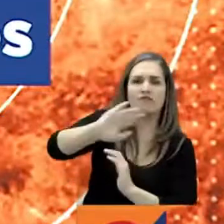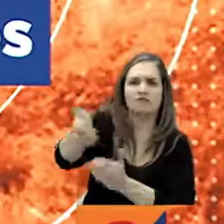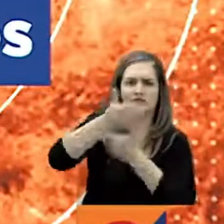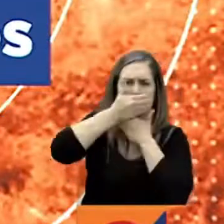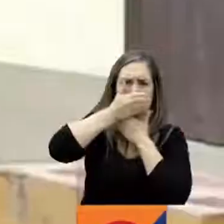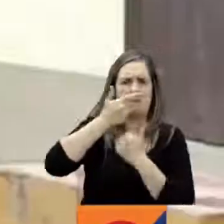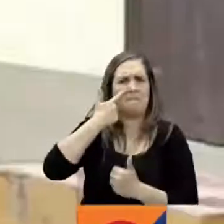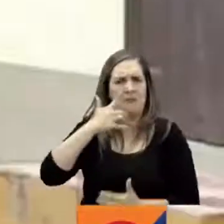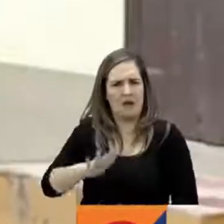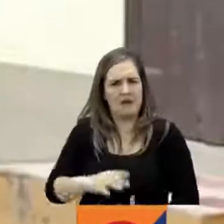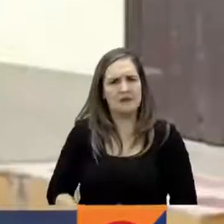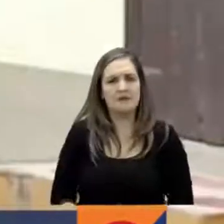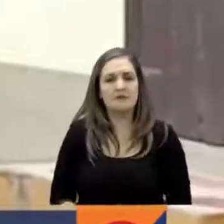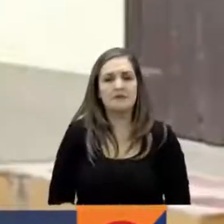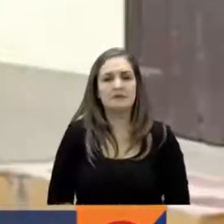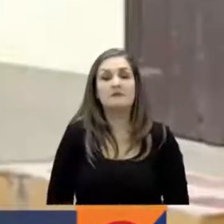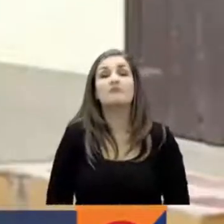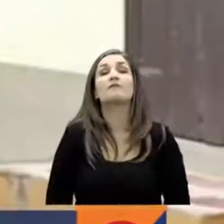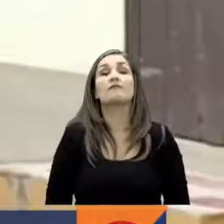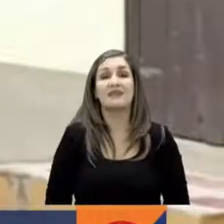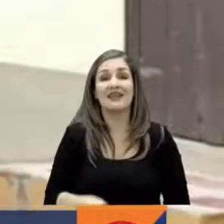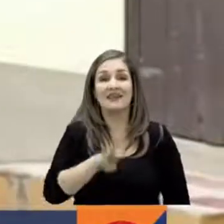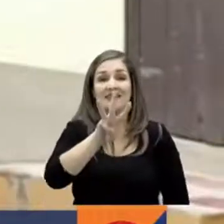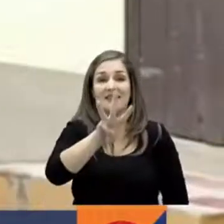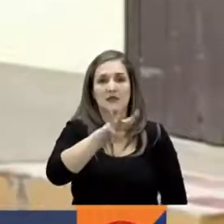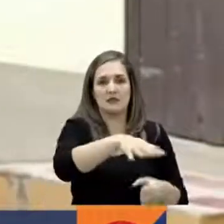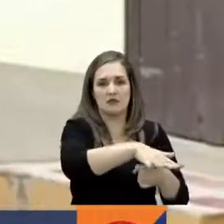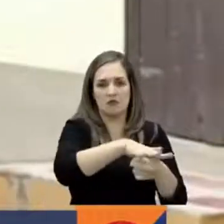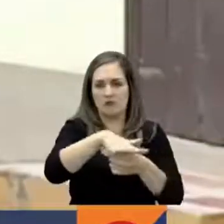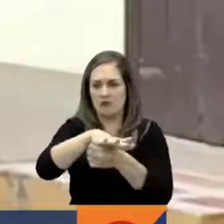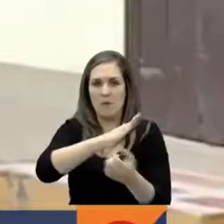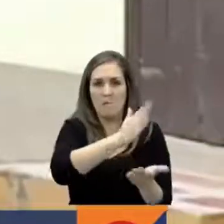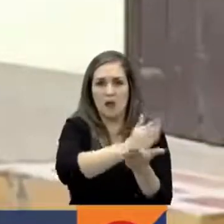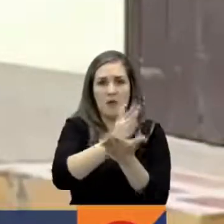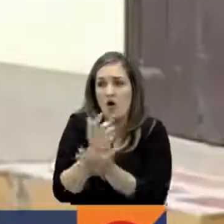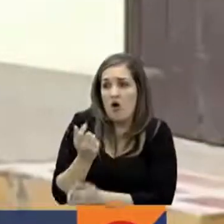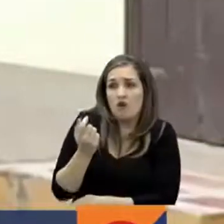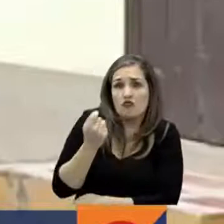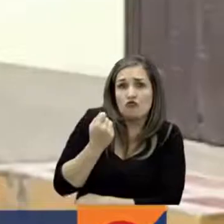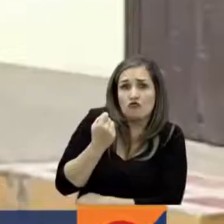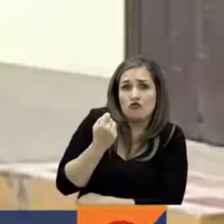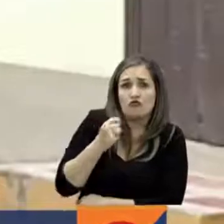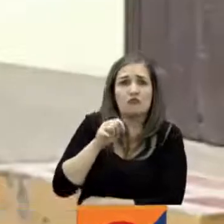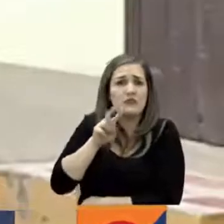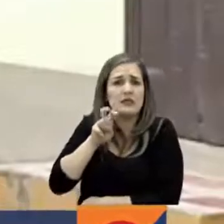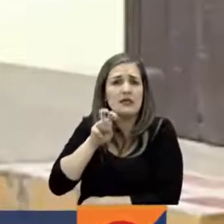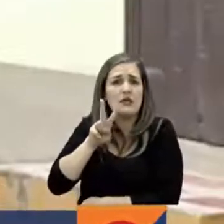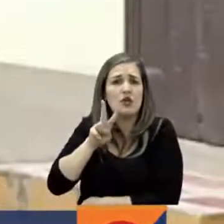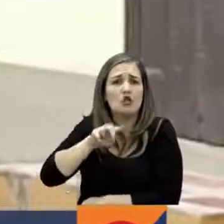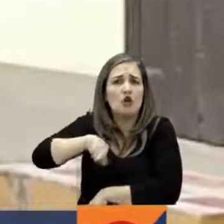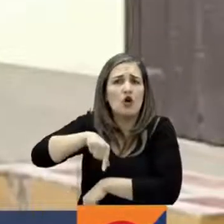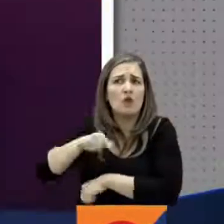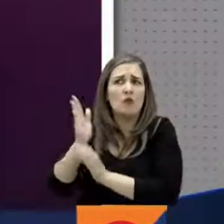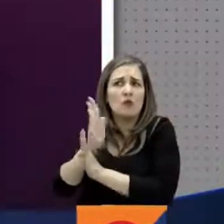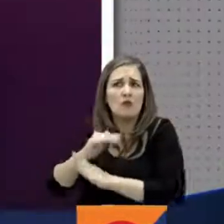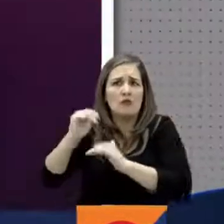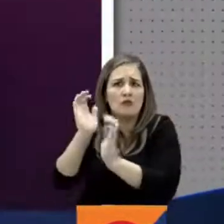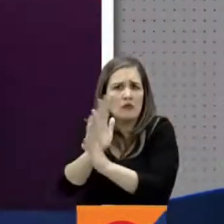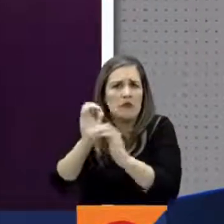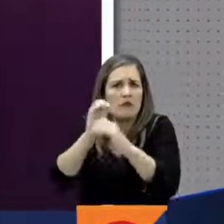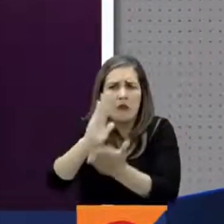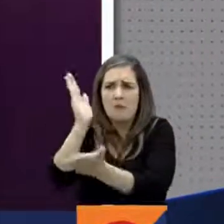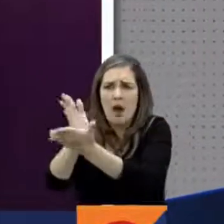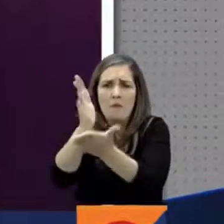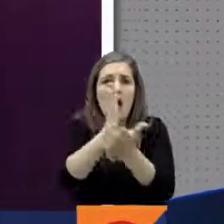información. 3 casos de secuestro se han presentado en las últimas 72 horas en la provincia de Ocaña y el